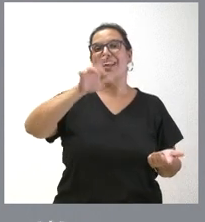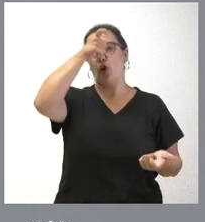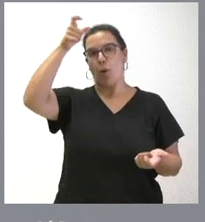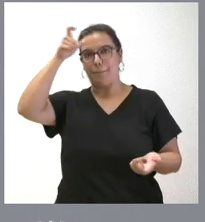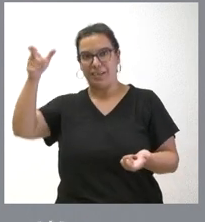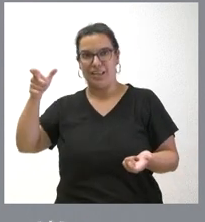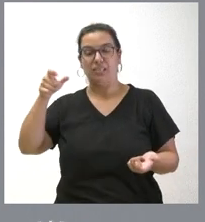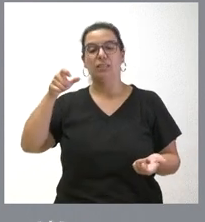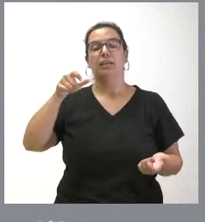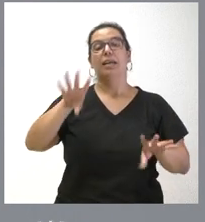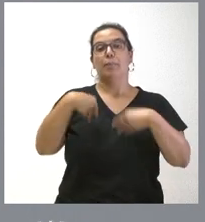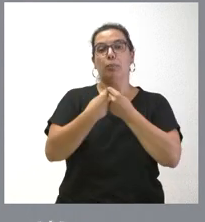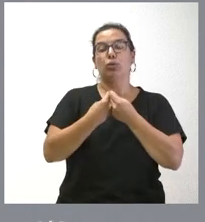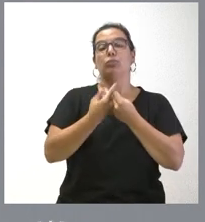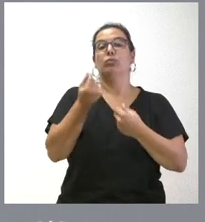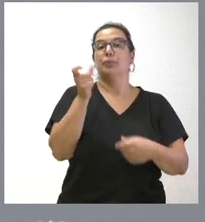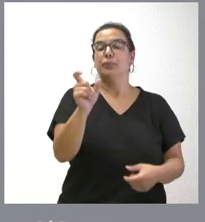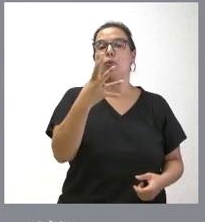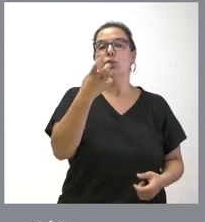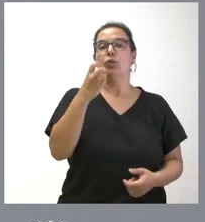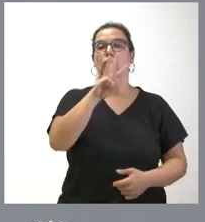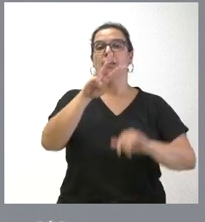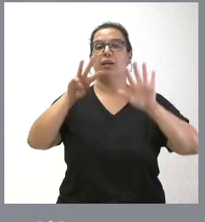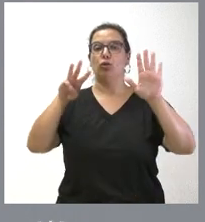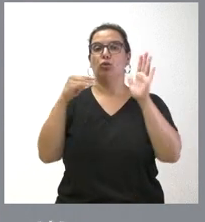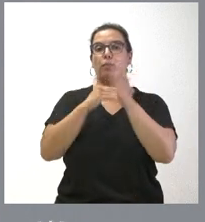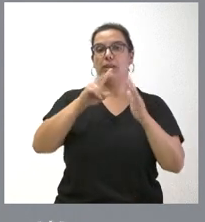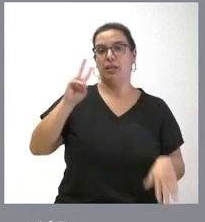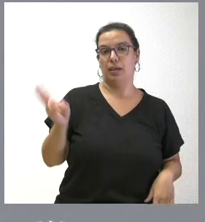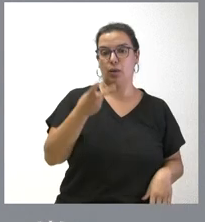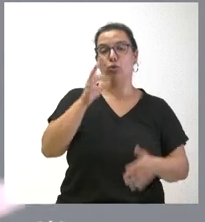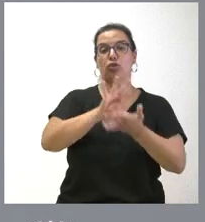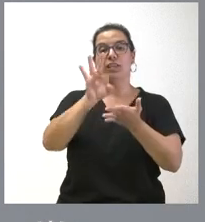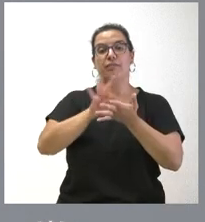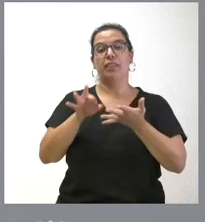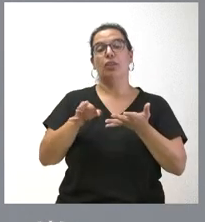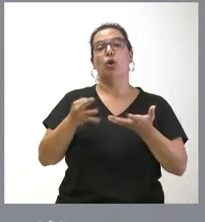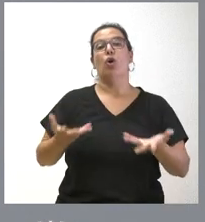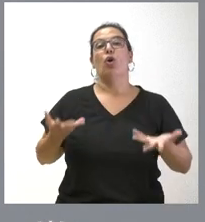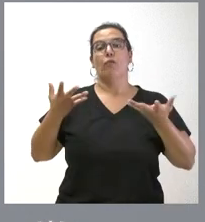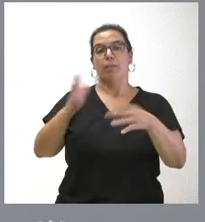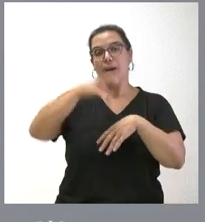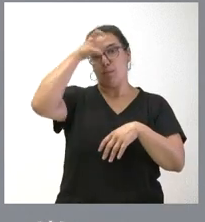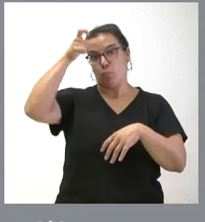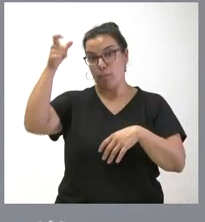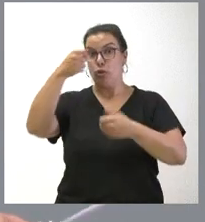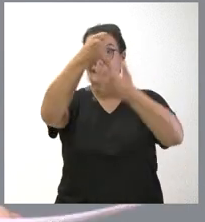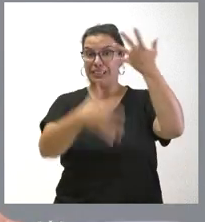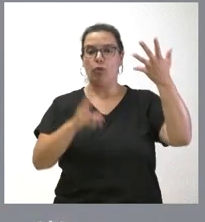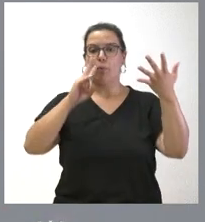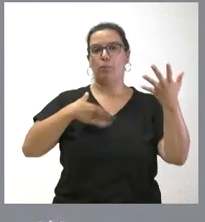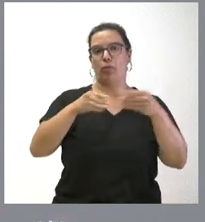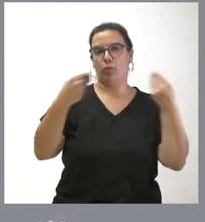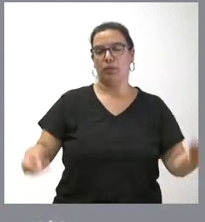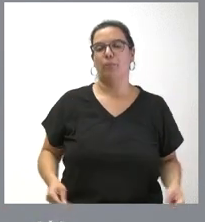Ávila por un importe de 438.000 euros va a dar servicio a estos municipios cuya relación tienen ustedes en la documentación